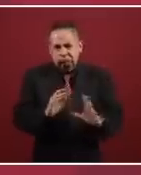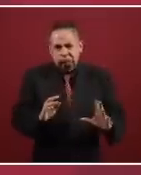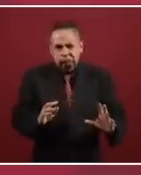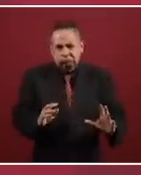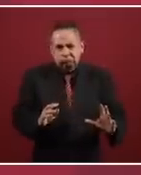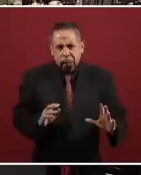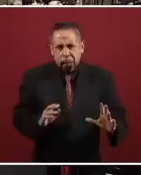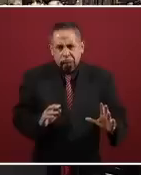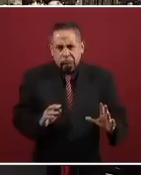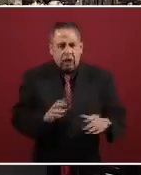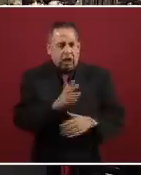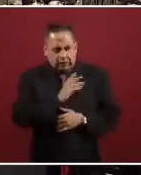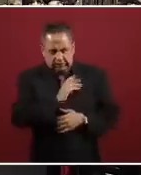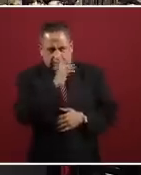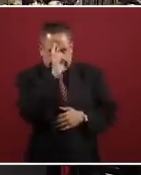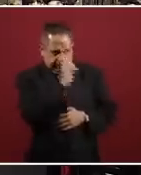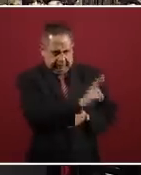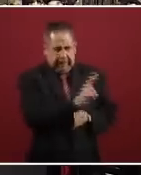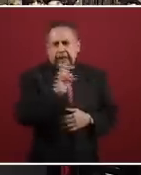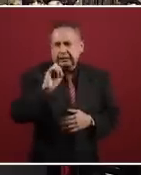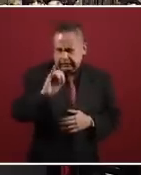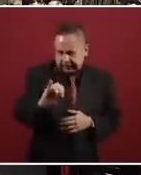son respetados.